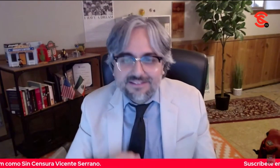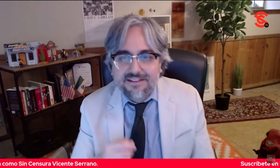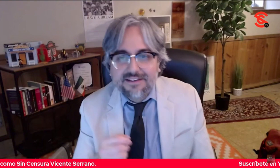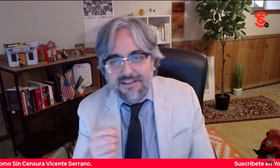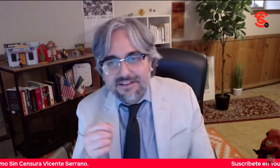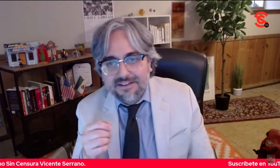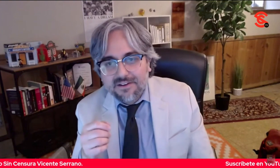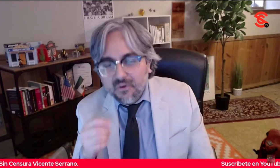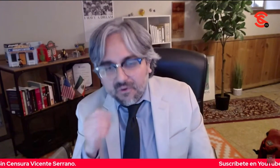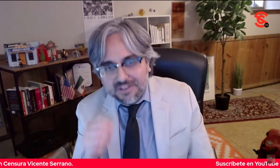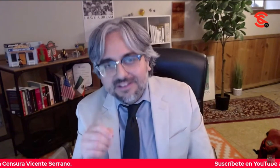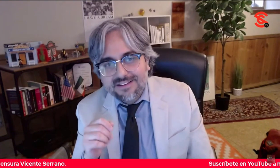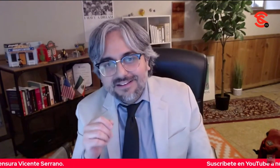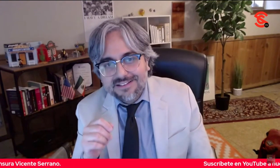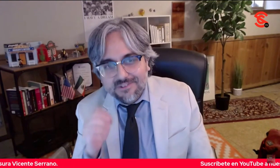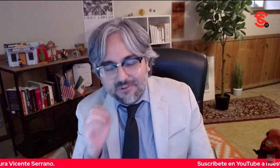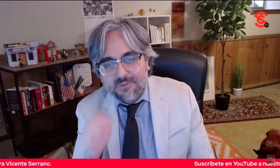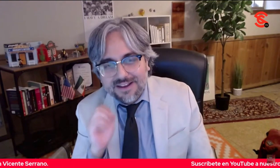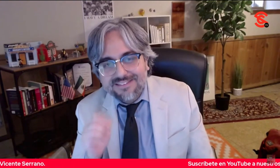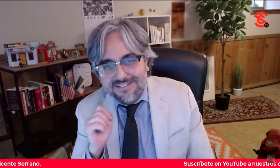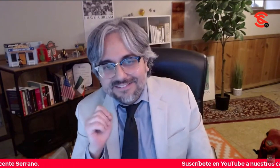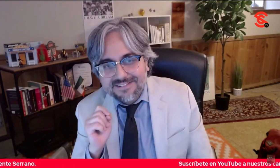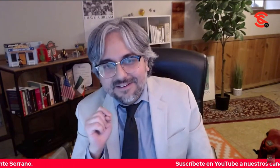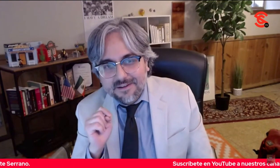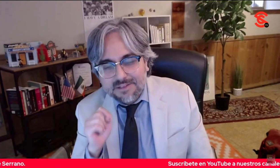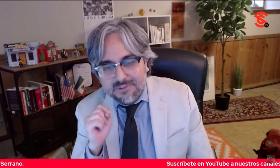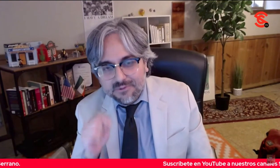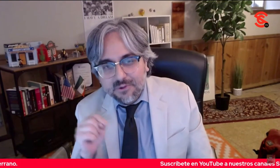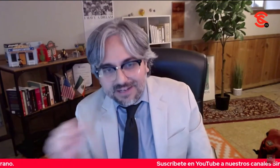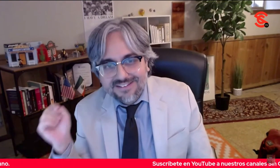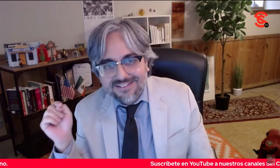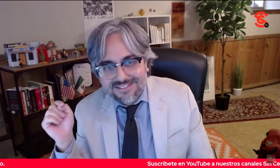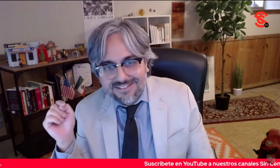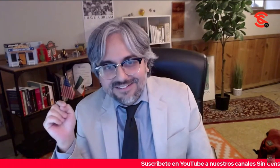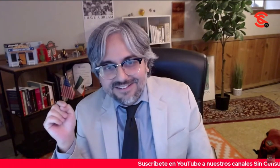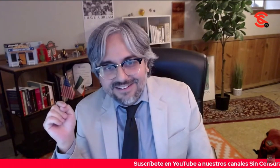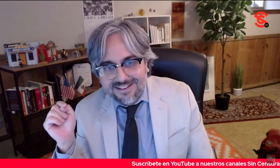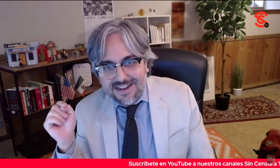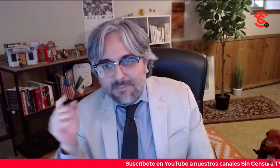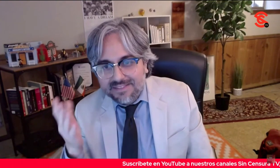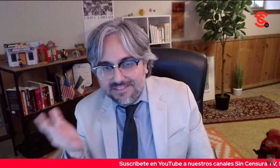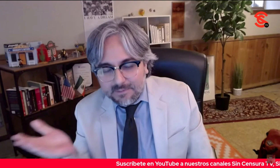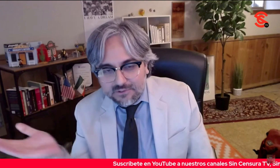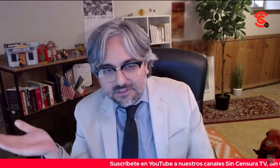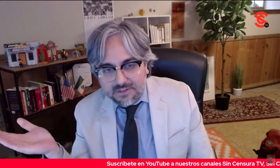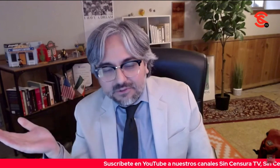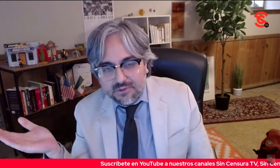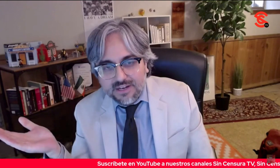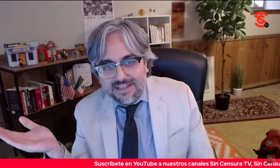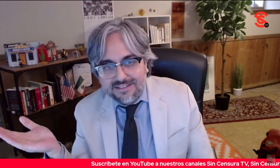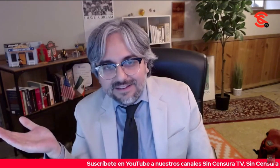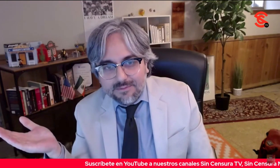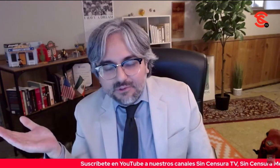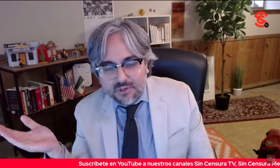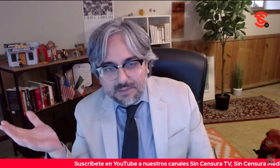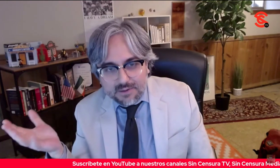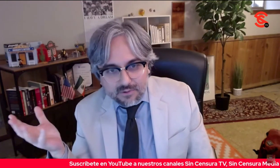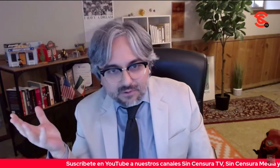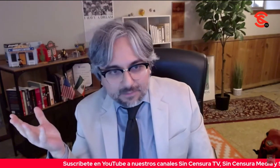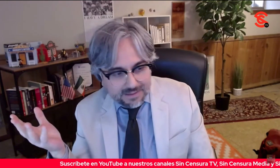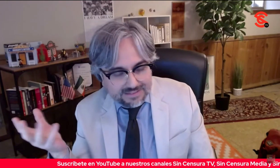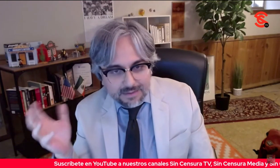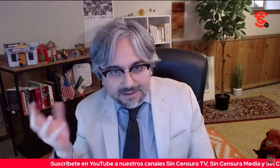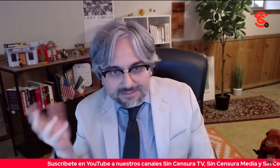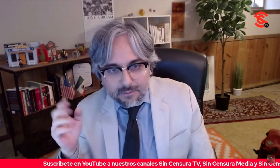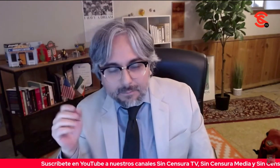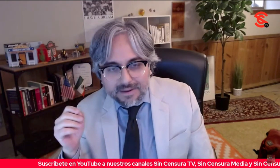Loret, hoy todos van a ser Mathieu Torlier. La participación de Mathieu Torlier tiene mucho que ver con lo